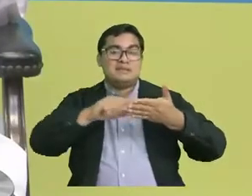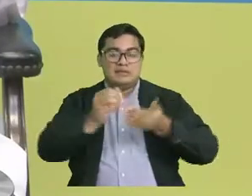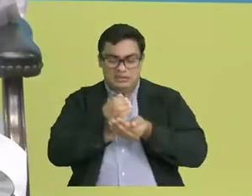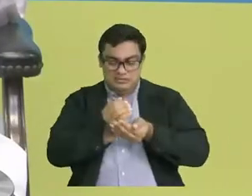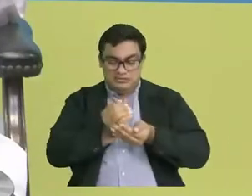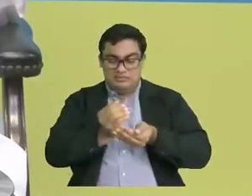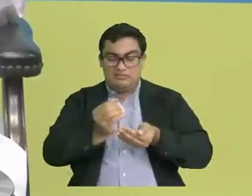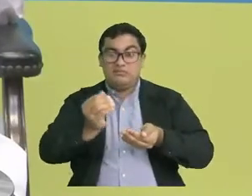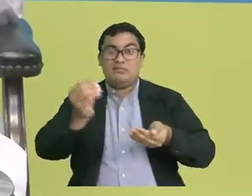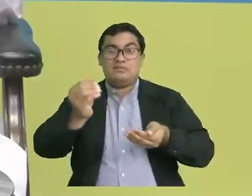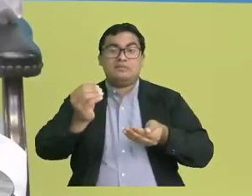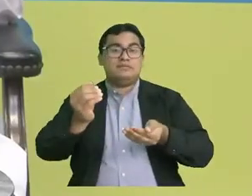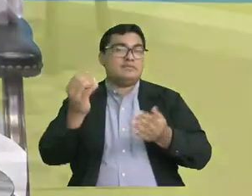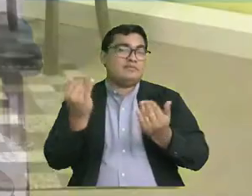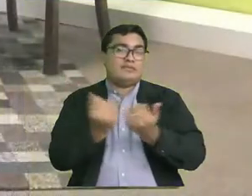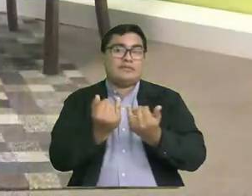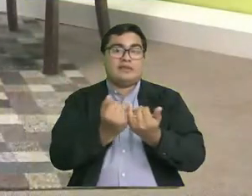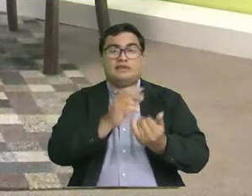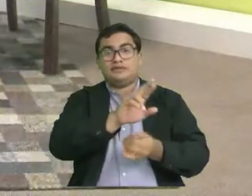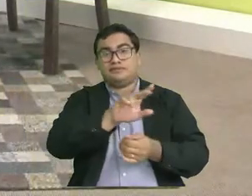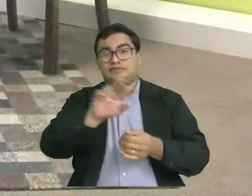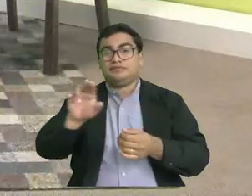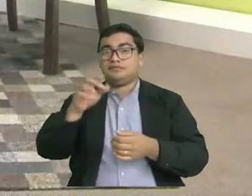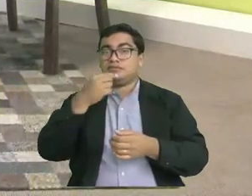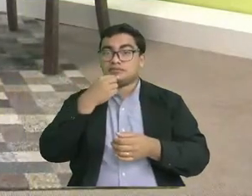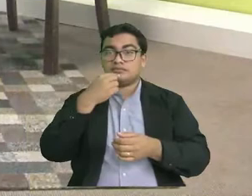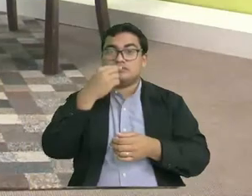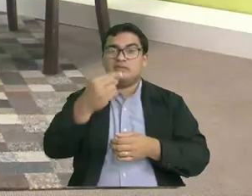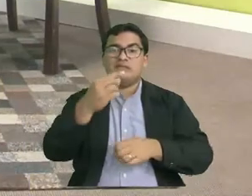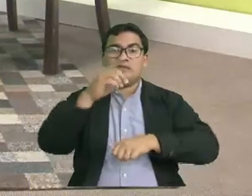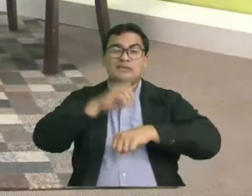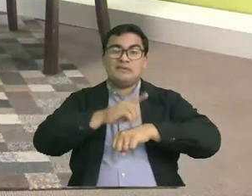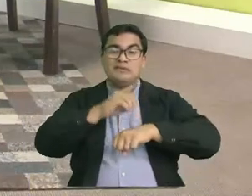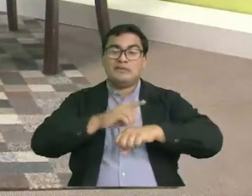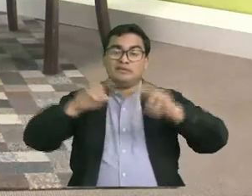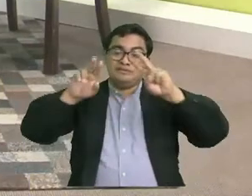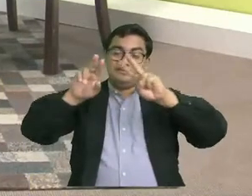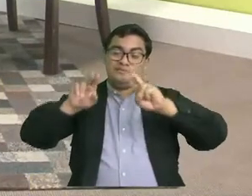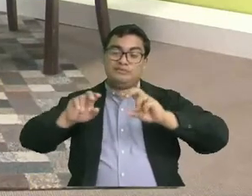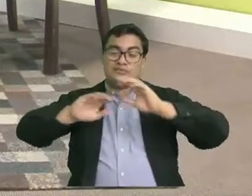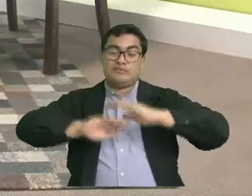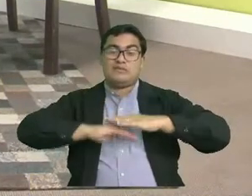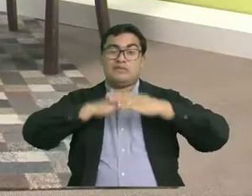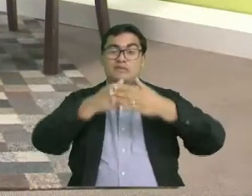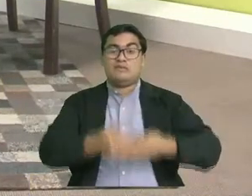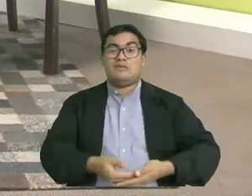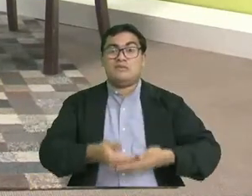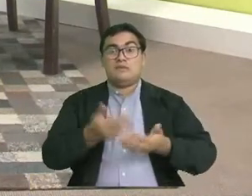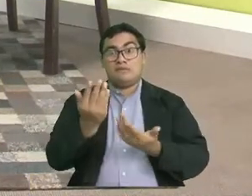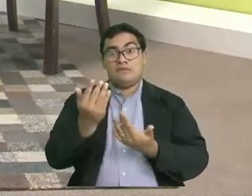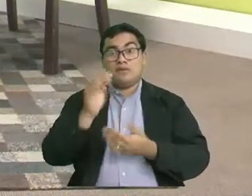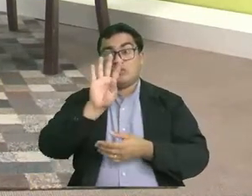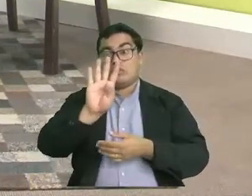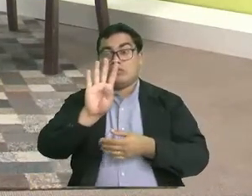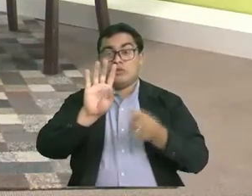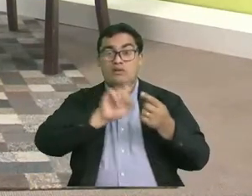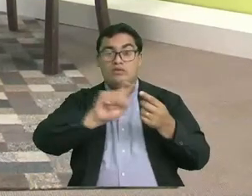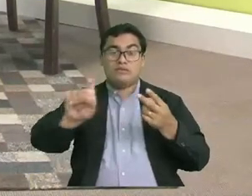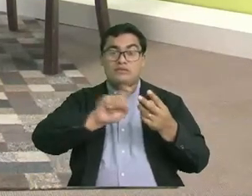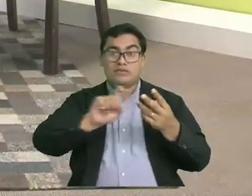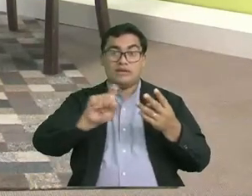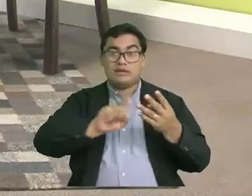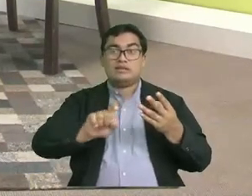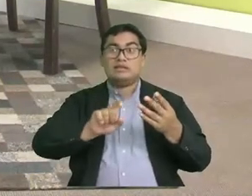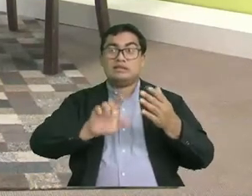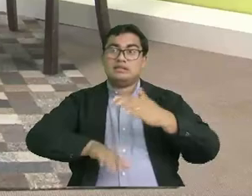Por razón, los médicos, cuando la mujer va a su chequeo prenatal, le dicen que hasta después de los 4 meses puede ser. Es muy